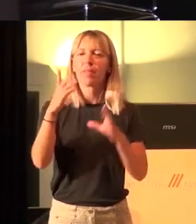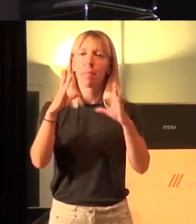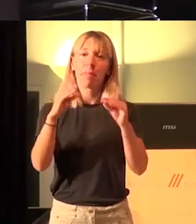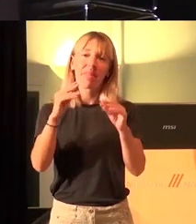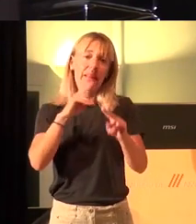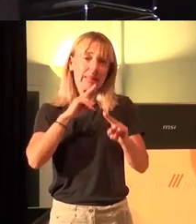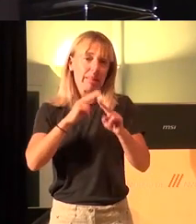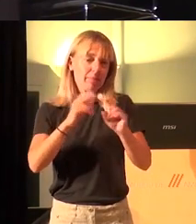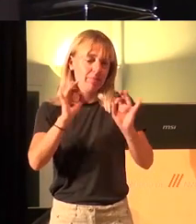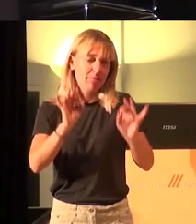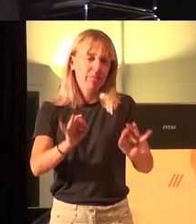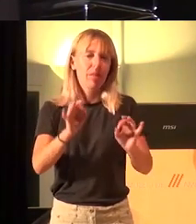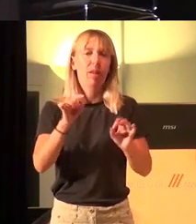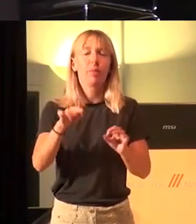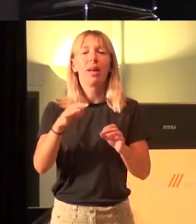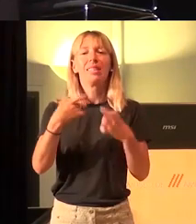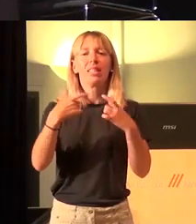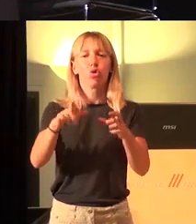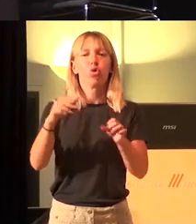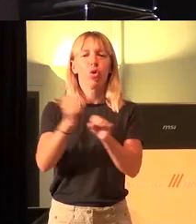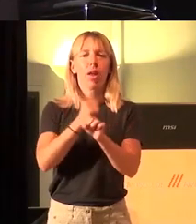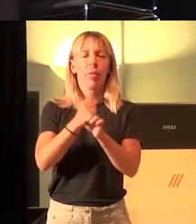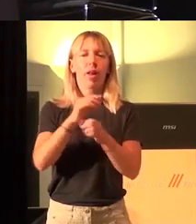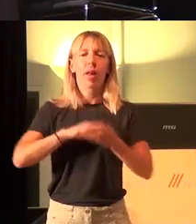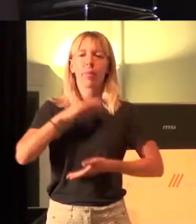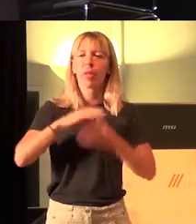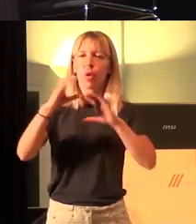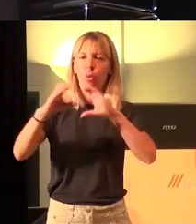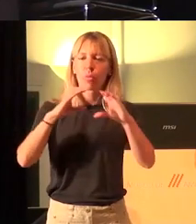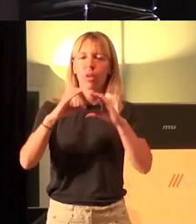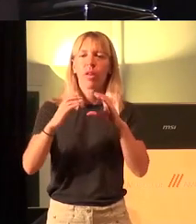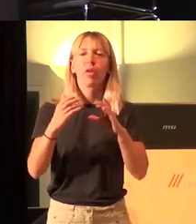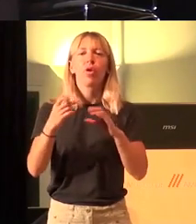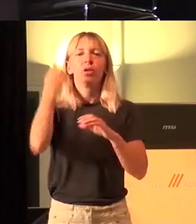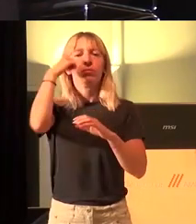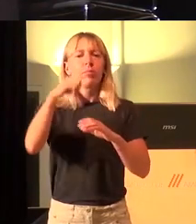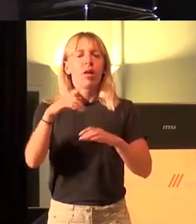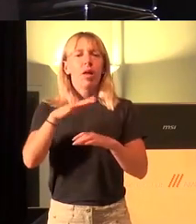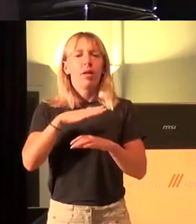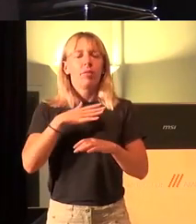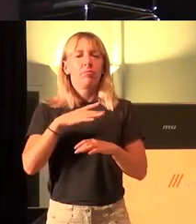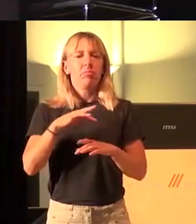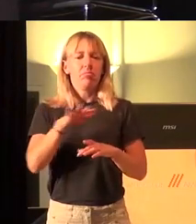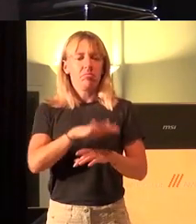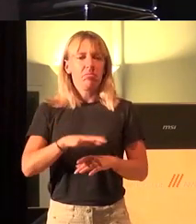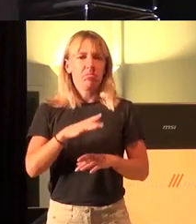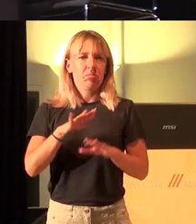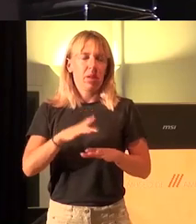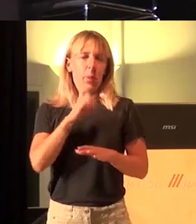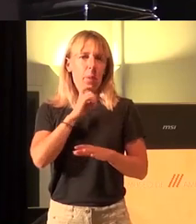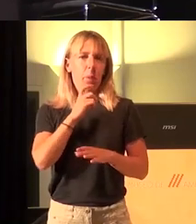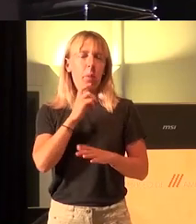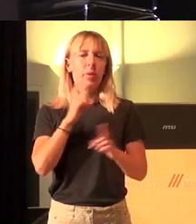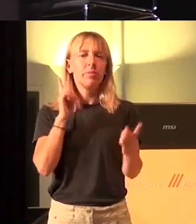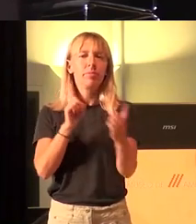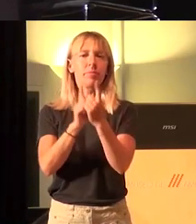que se llaman, ¿no?, para toda la inserción laboral, toda esa capacidad de comunicación, de saber estar, de